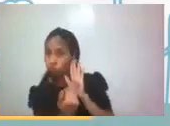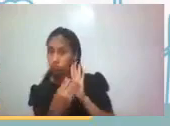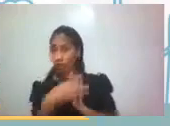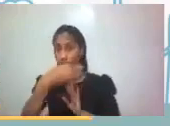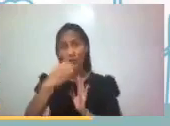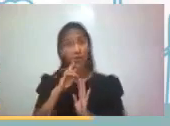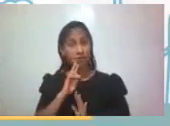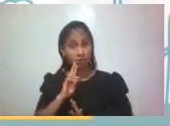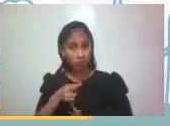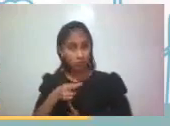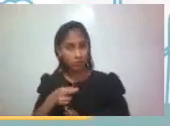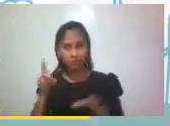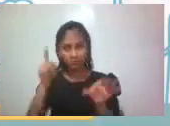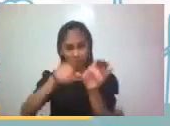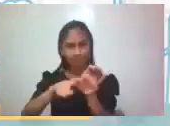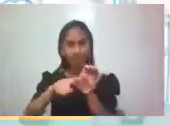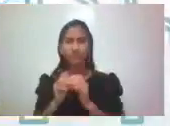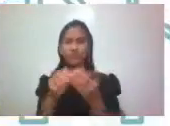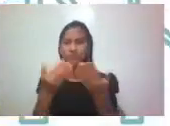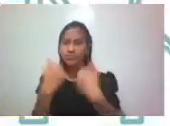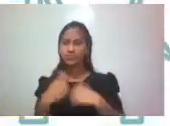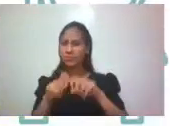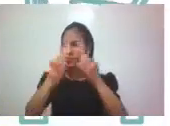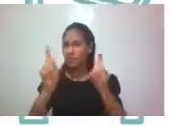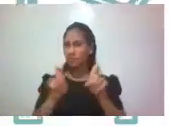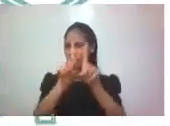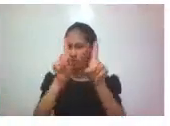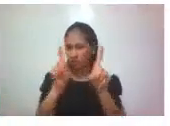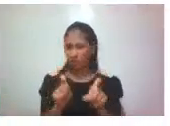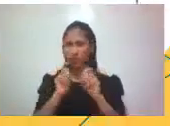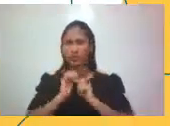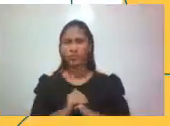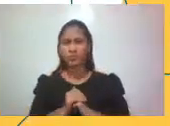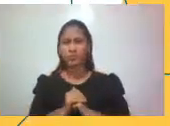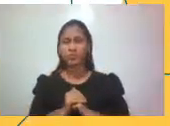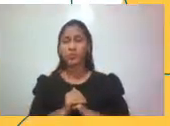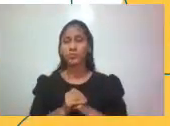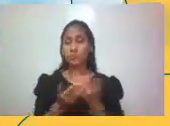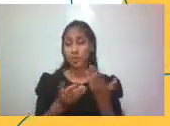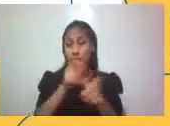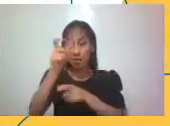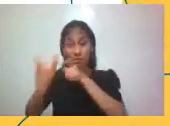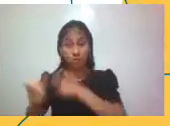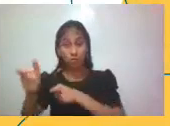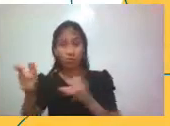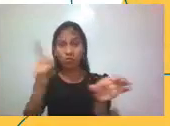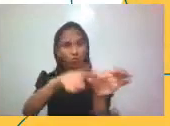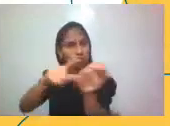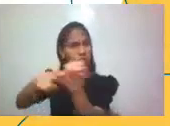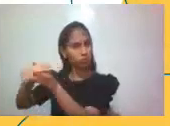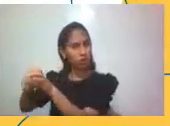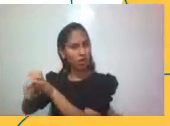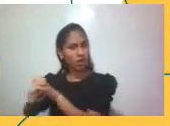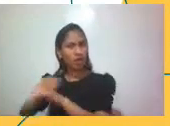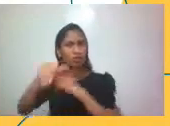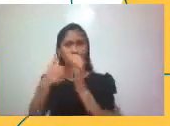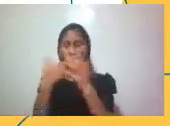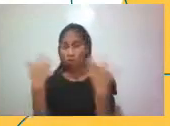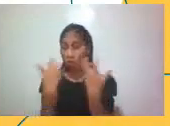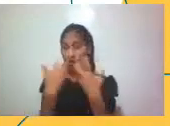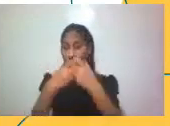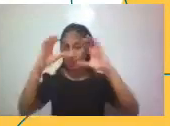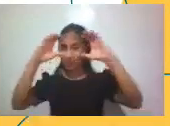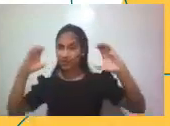transmisión. La pregunta es, ¿la participación ciudadana efectiva en los procesos de certificación ambiental